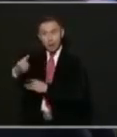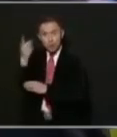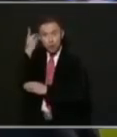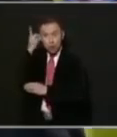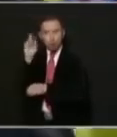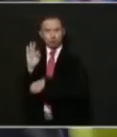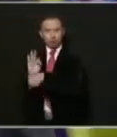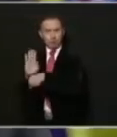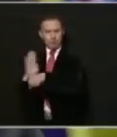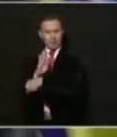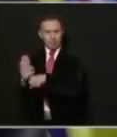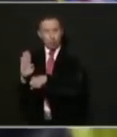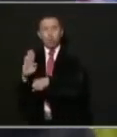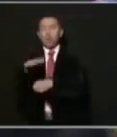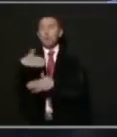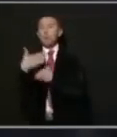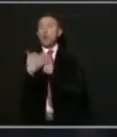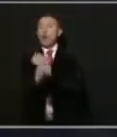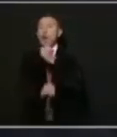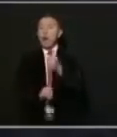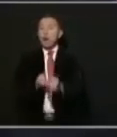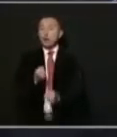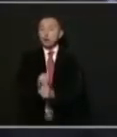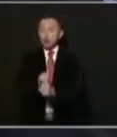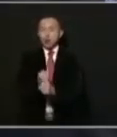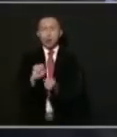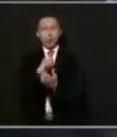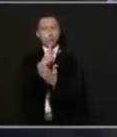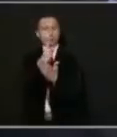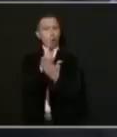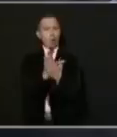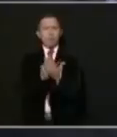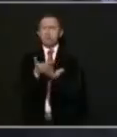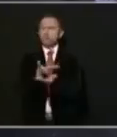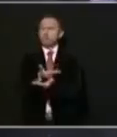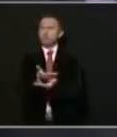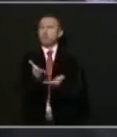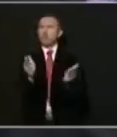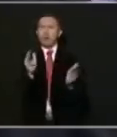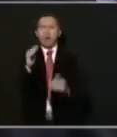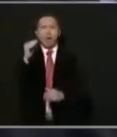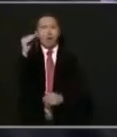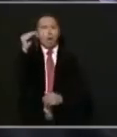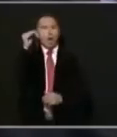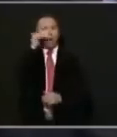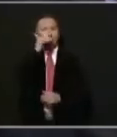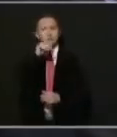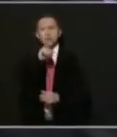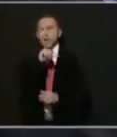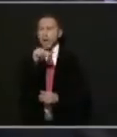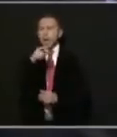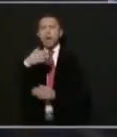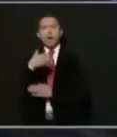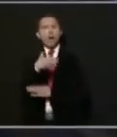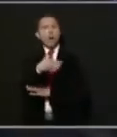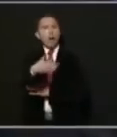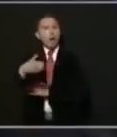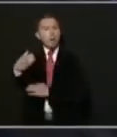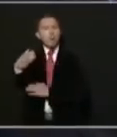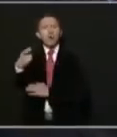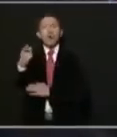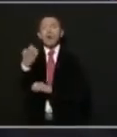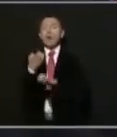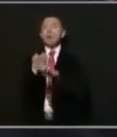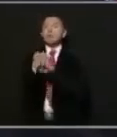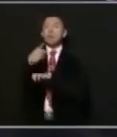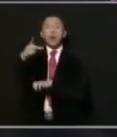programa se aplicará de manera gratuita en apoyo a todos los campesinos del estado